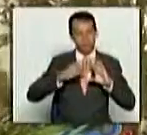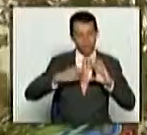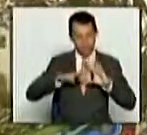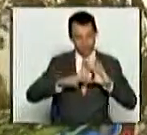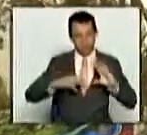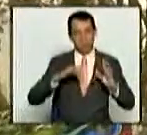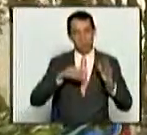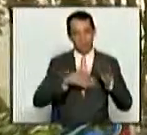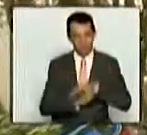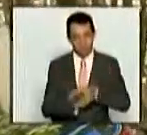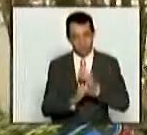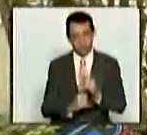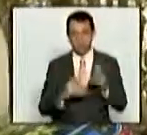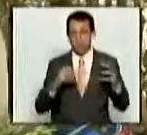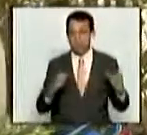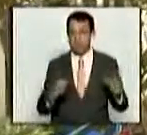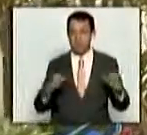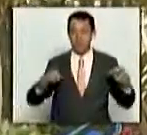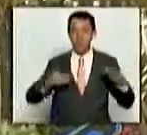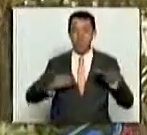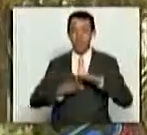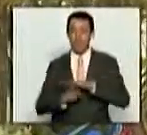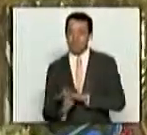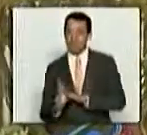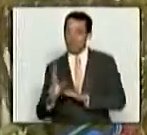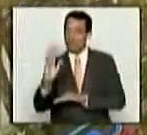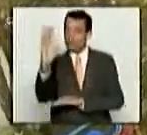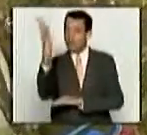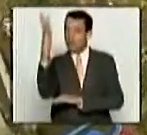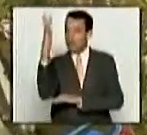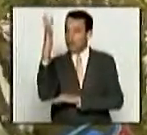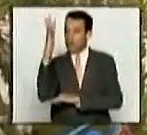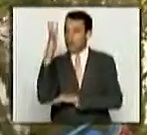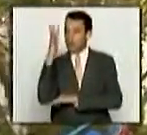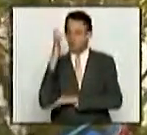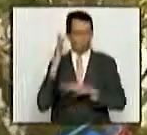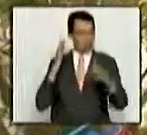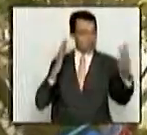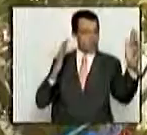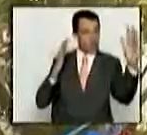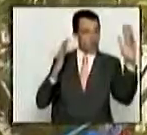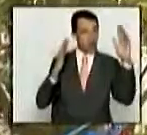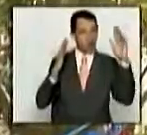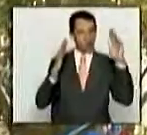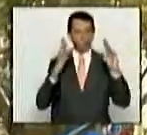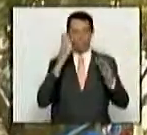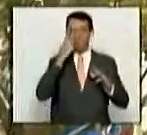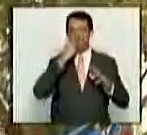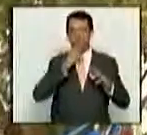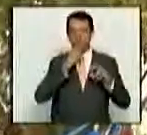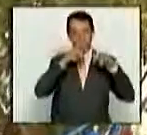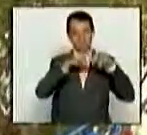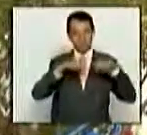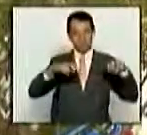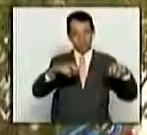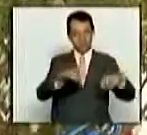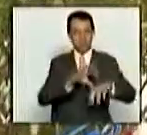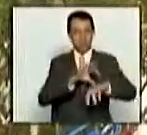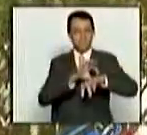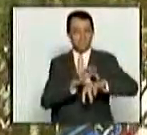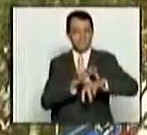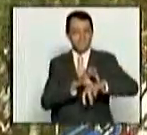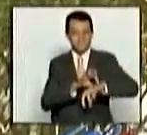que la gente disfrute de estos paisajes, de un sitio, un concepto diferente de consultorios, un concepto diferente de sitio de espera